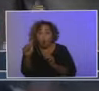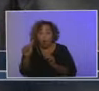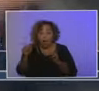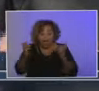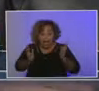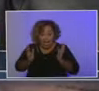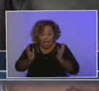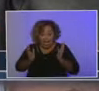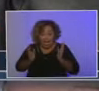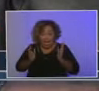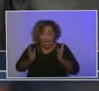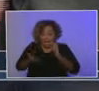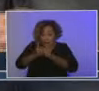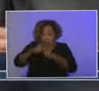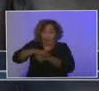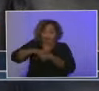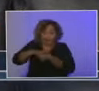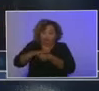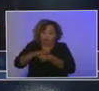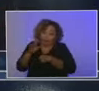política, es el problema de la colonia.